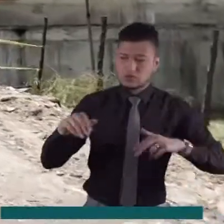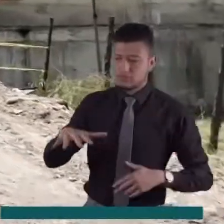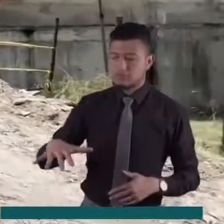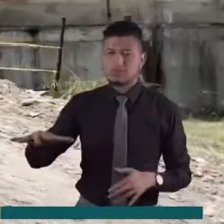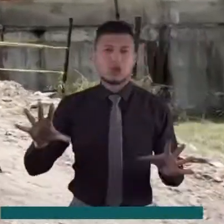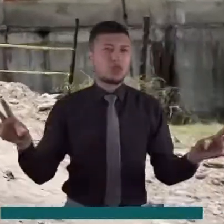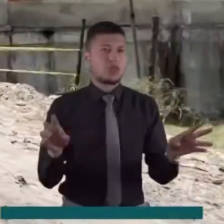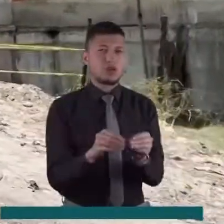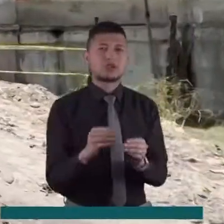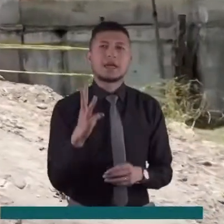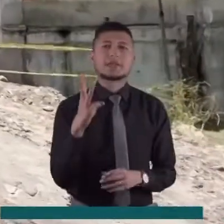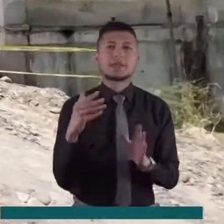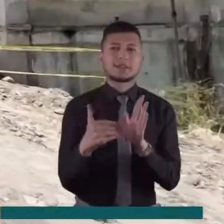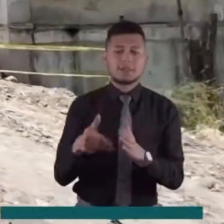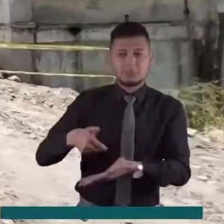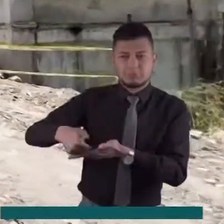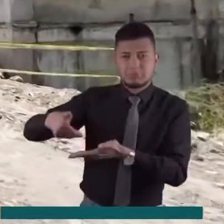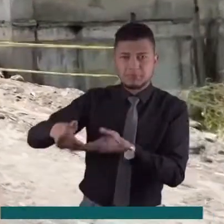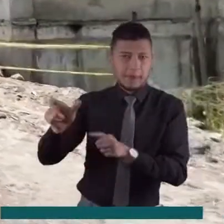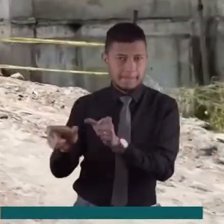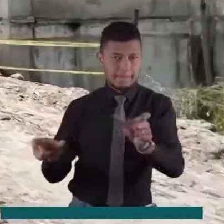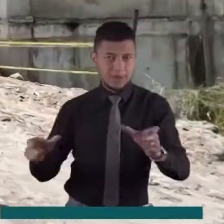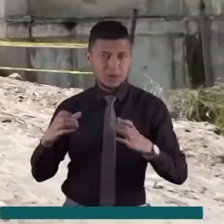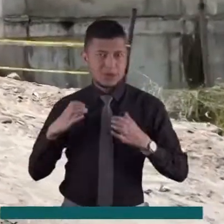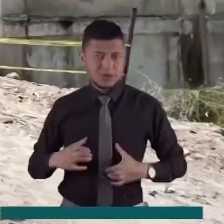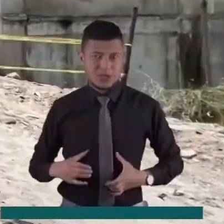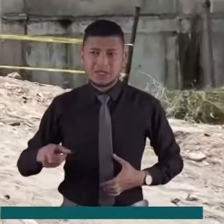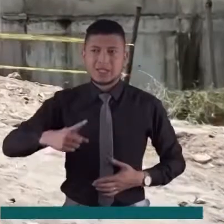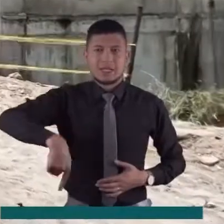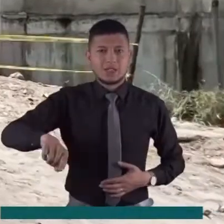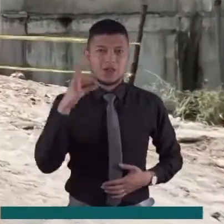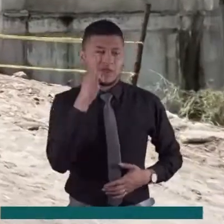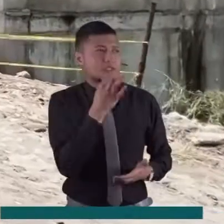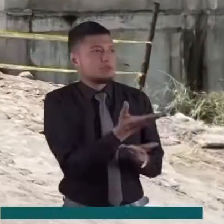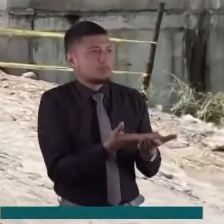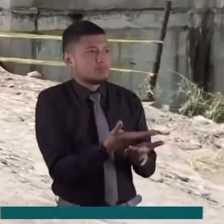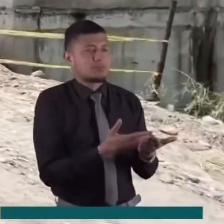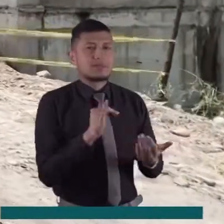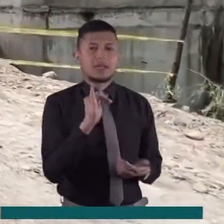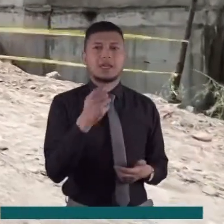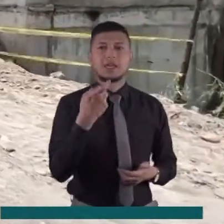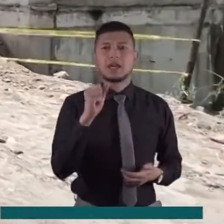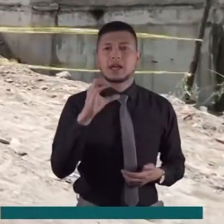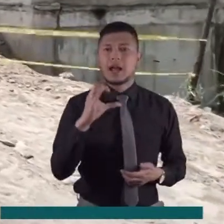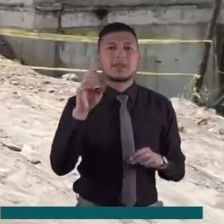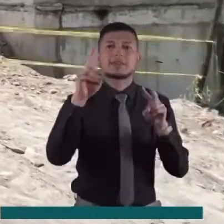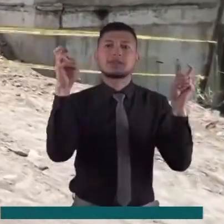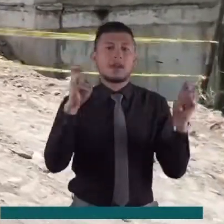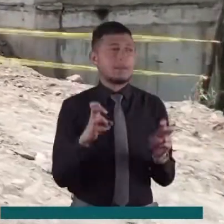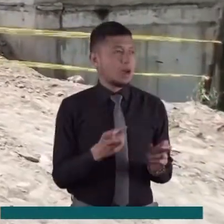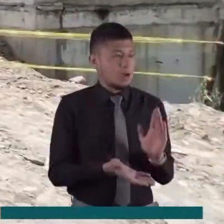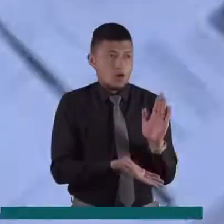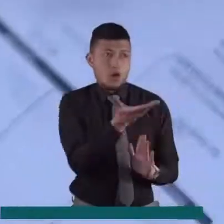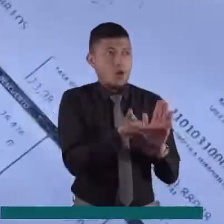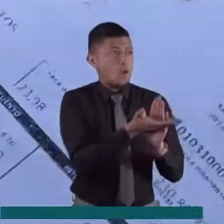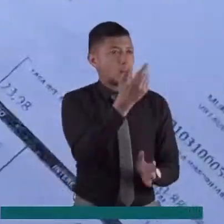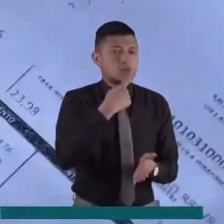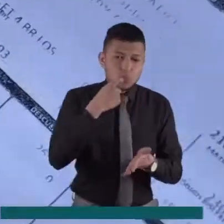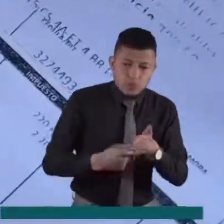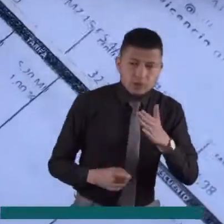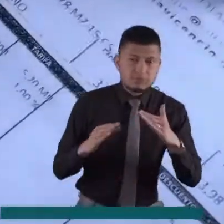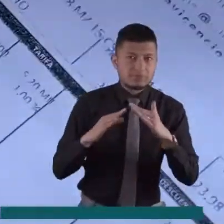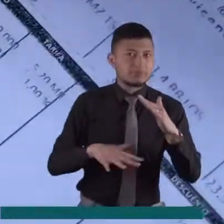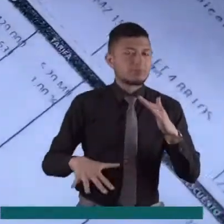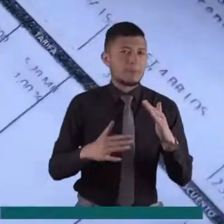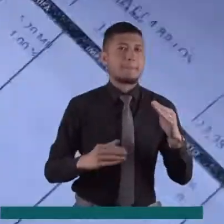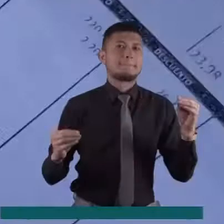de 3.000 las solicitudes de los usuarios de Villavicencio ante el IGAC, según ellos, por el aumento injustificado del predial. La nueva